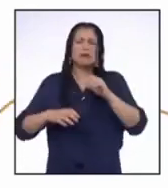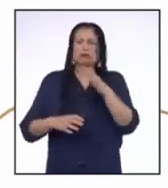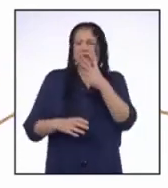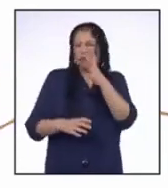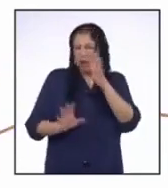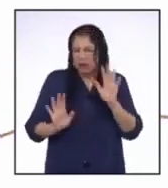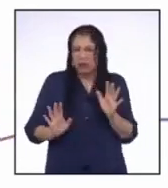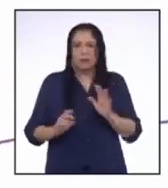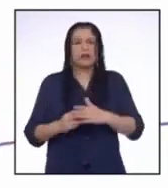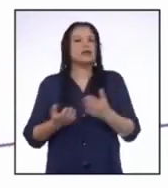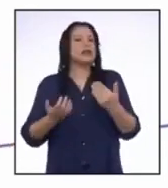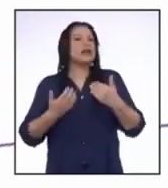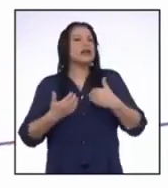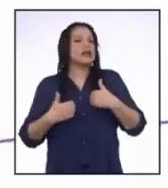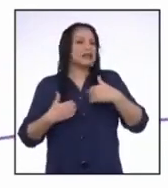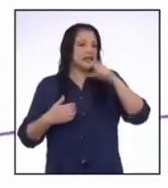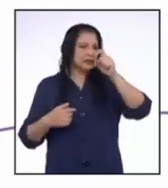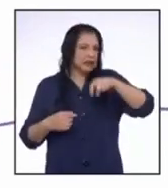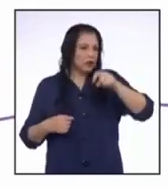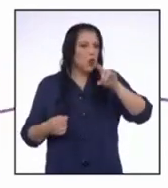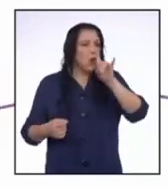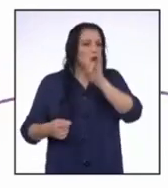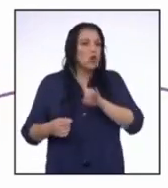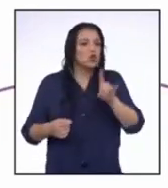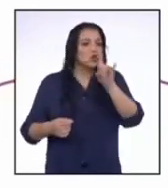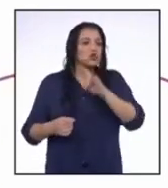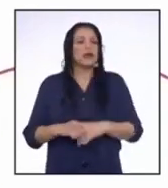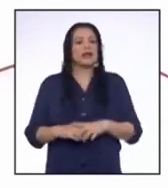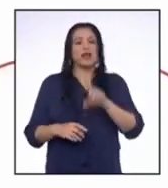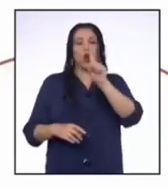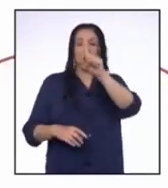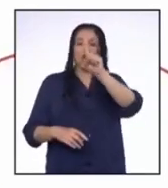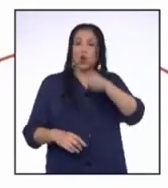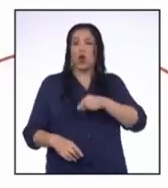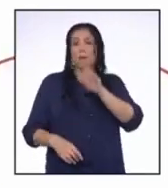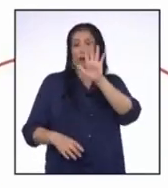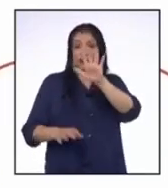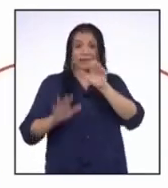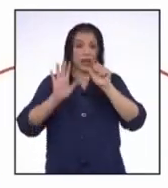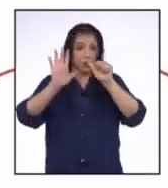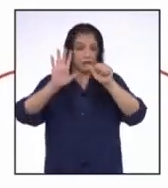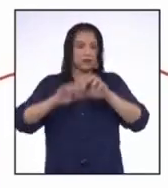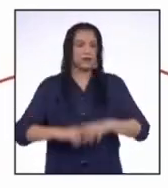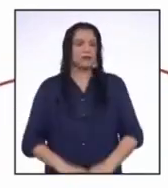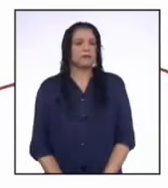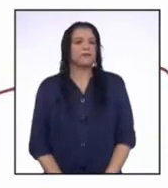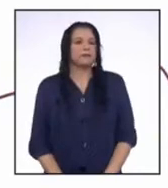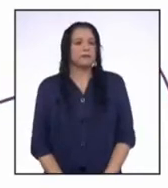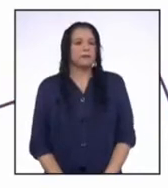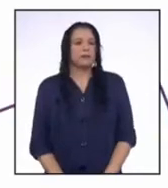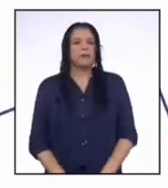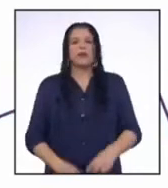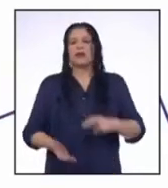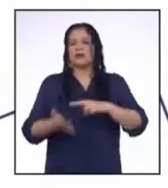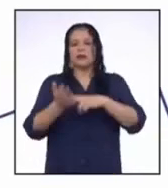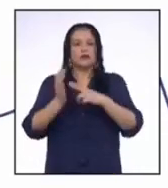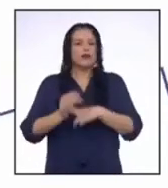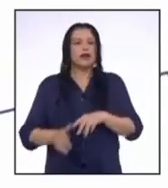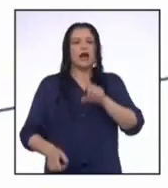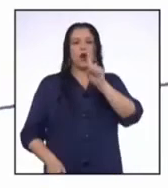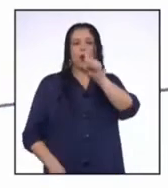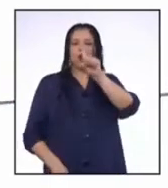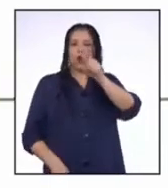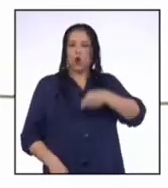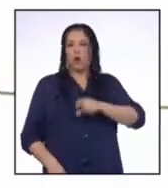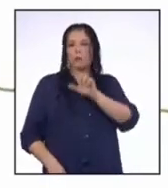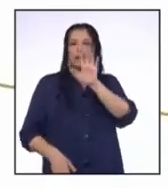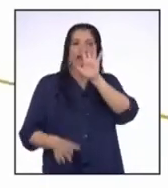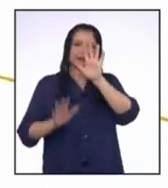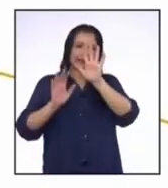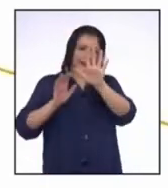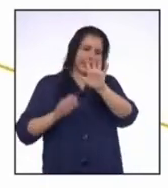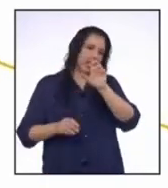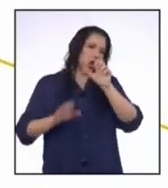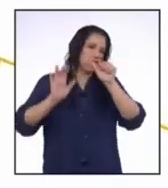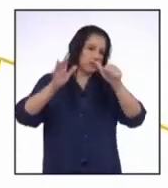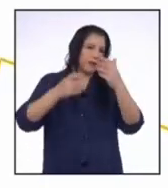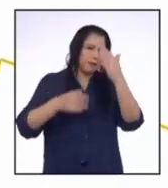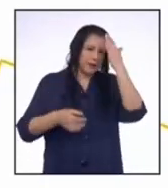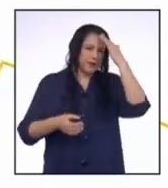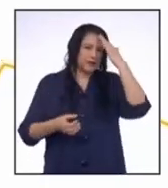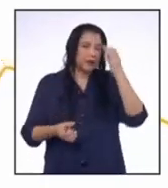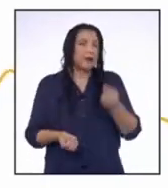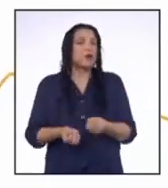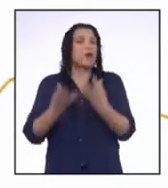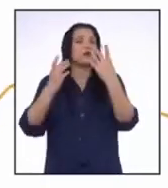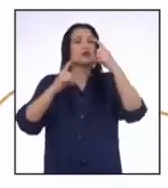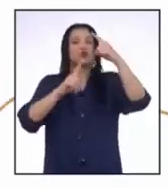ligera tendrá que utilizar el valor de 1,56 centésimos, es decir, 1,56 para calcular